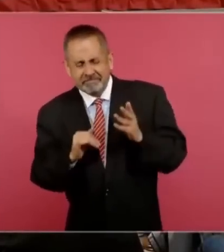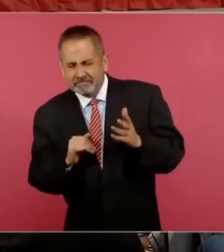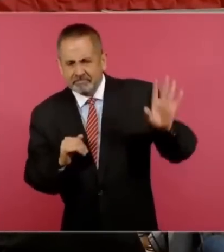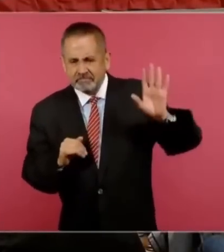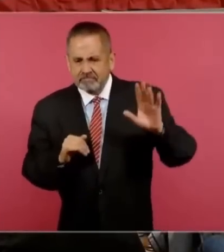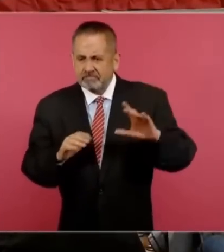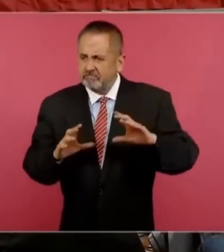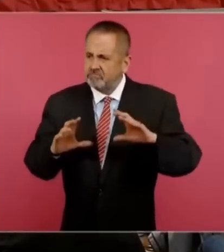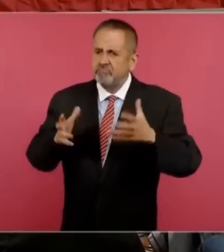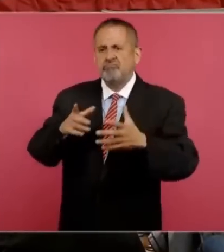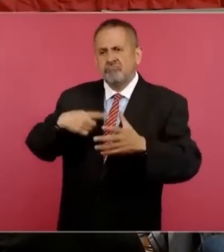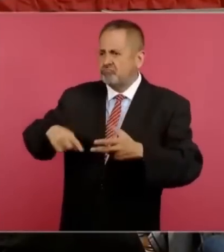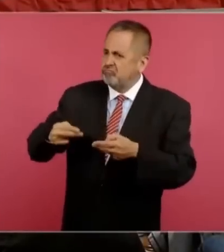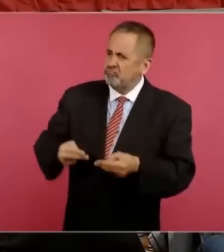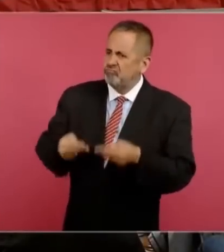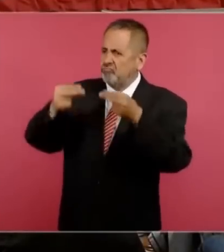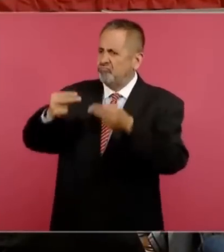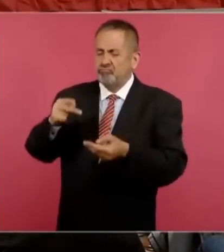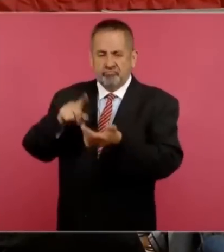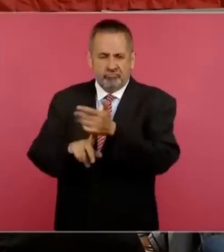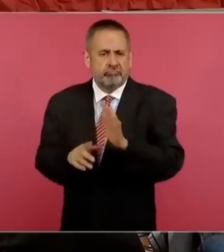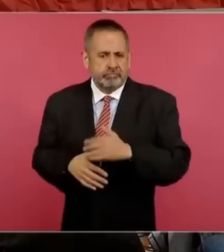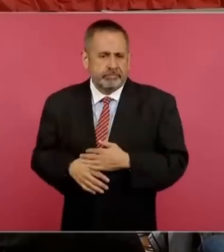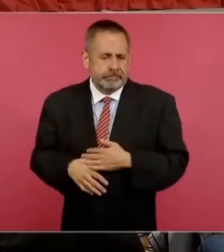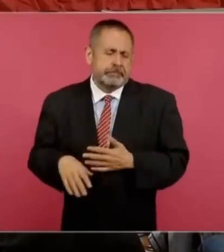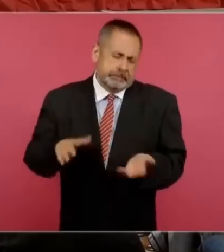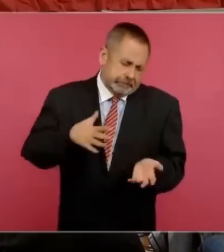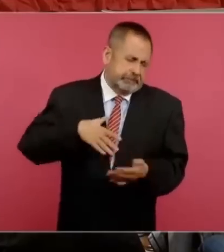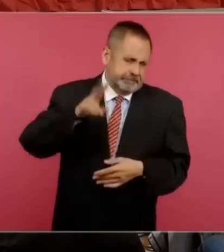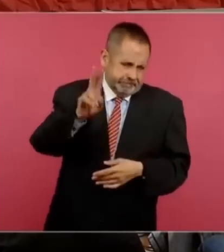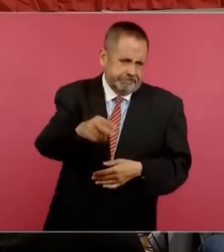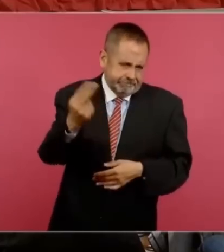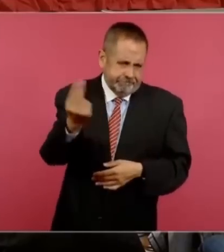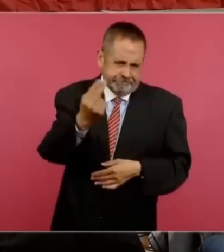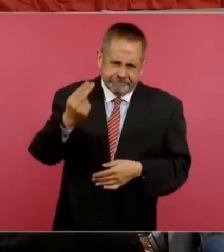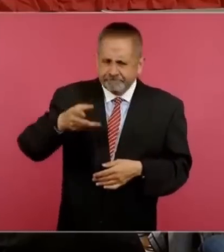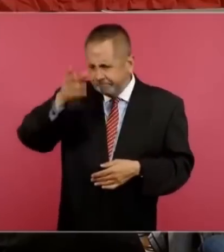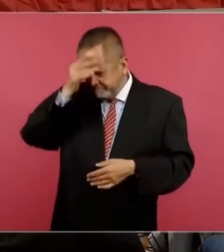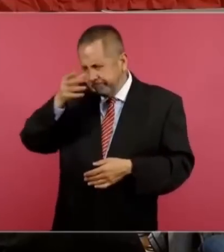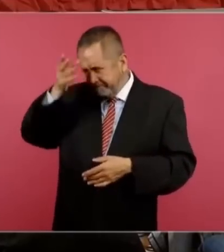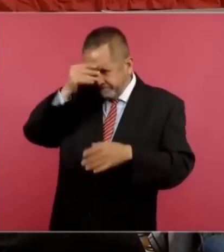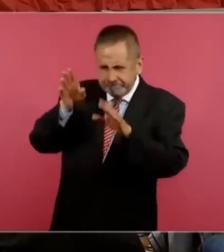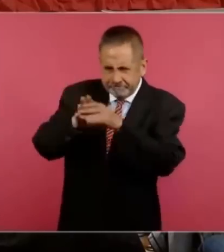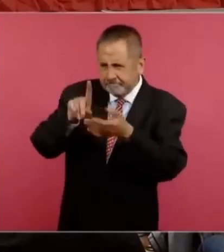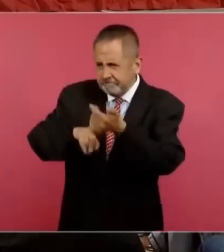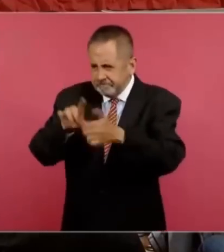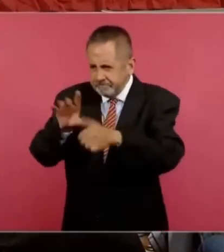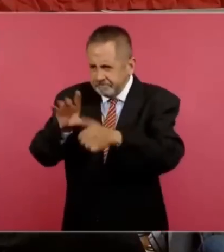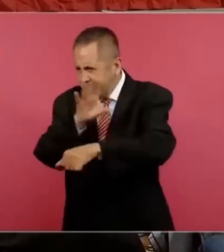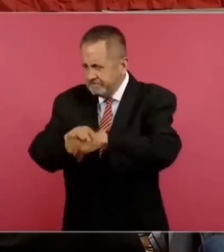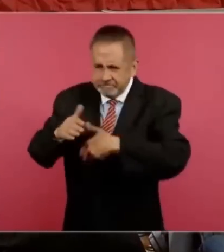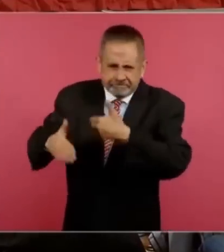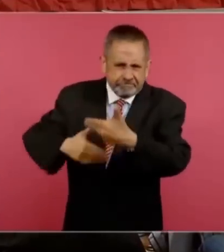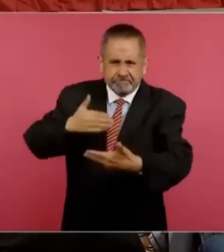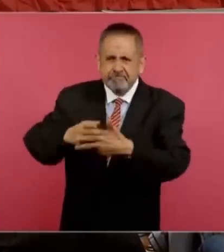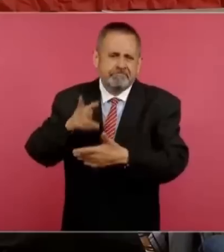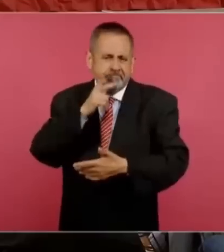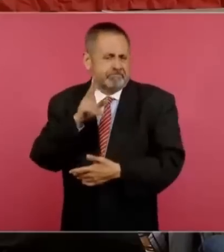que México no requiere de la capacidad tecnológica en materia eléctrica y